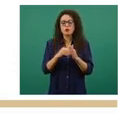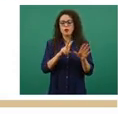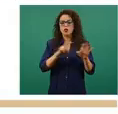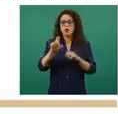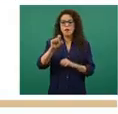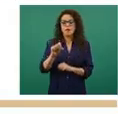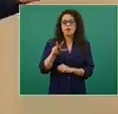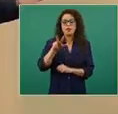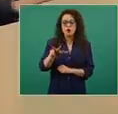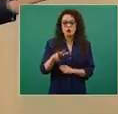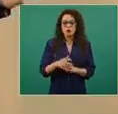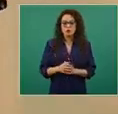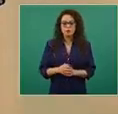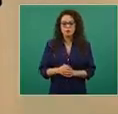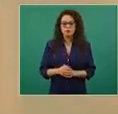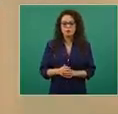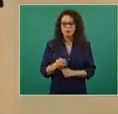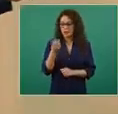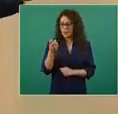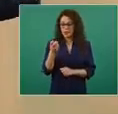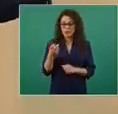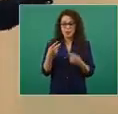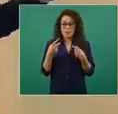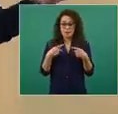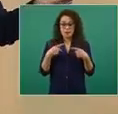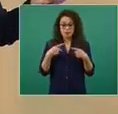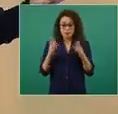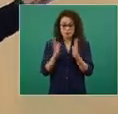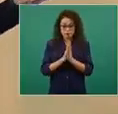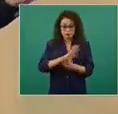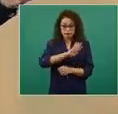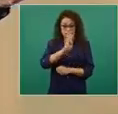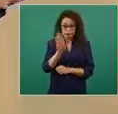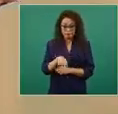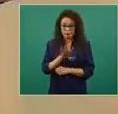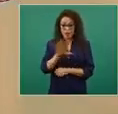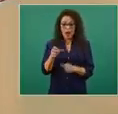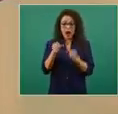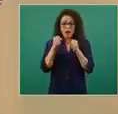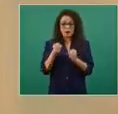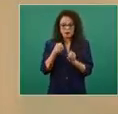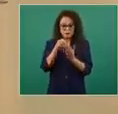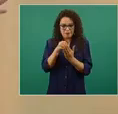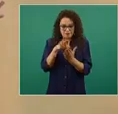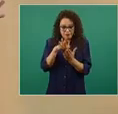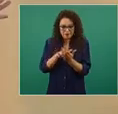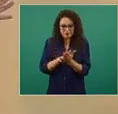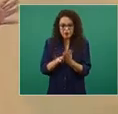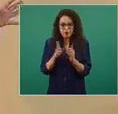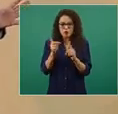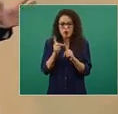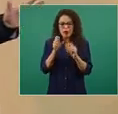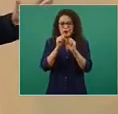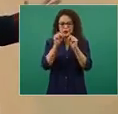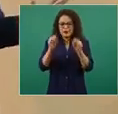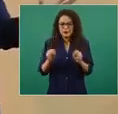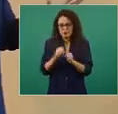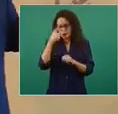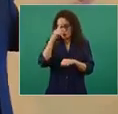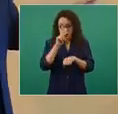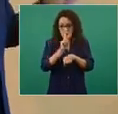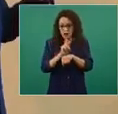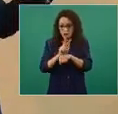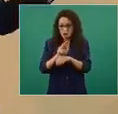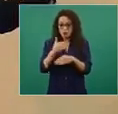212.228. Estas defunciones que están confirmadas, que están registradas en un sistema de vigilancia